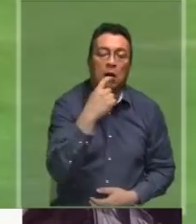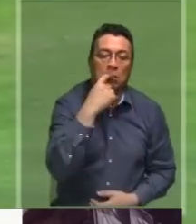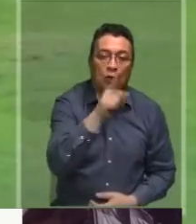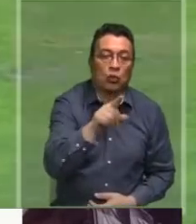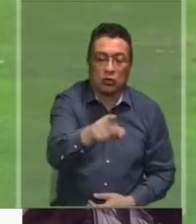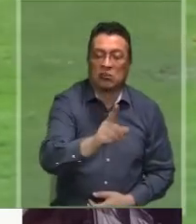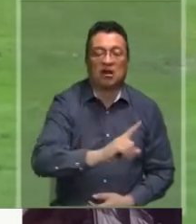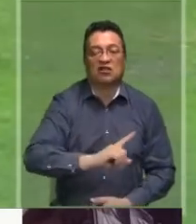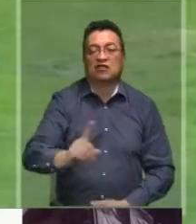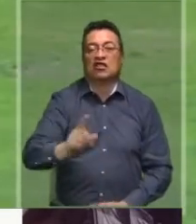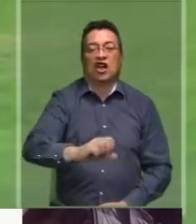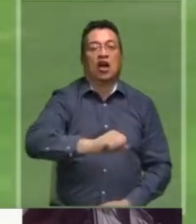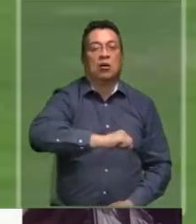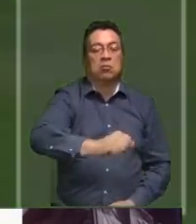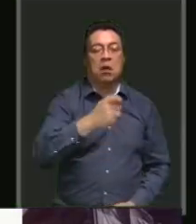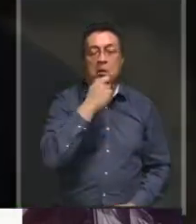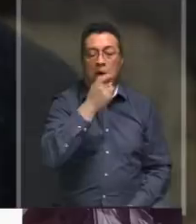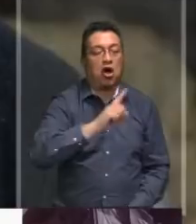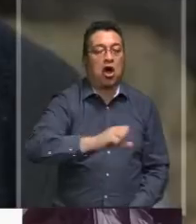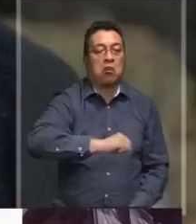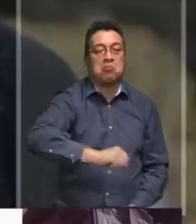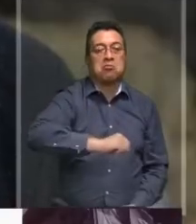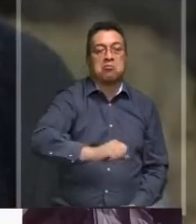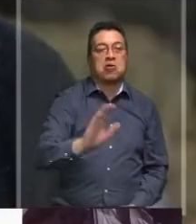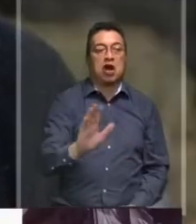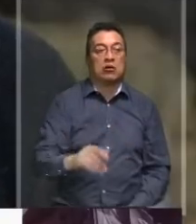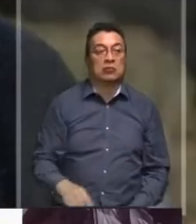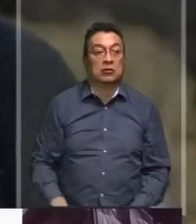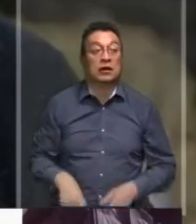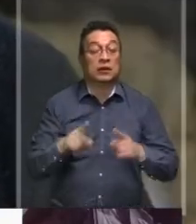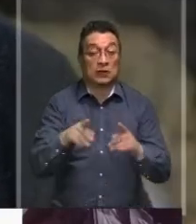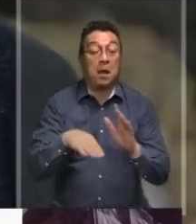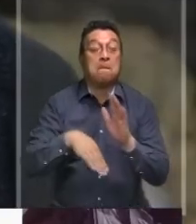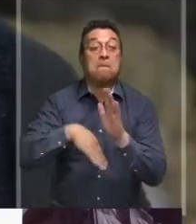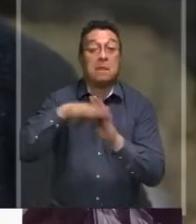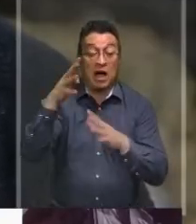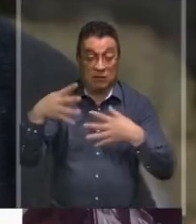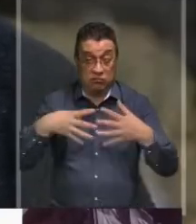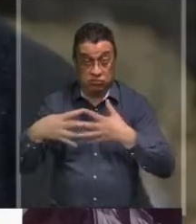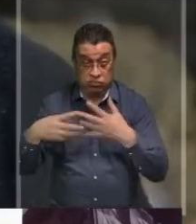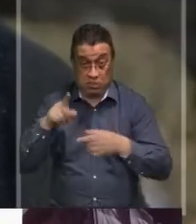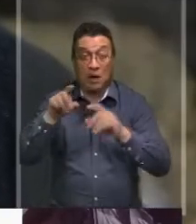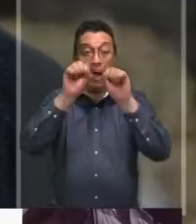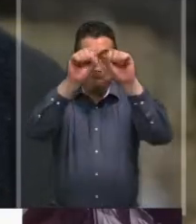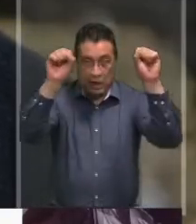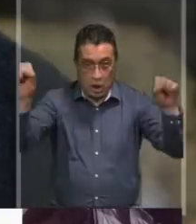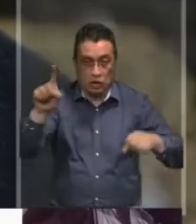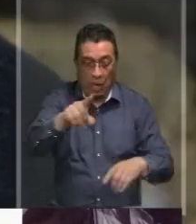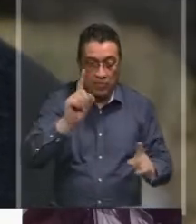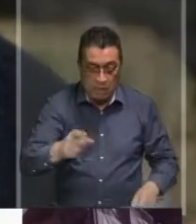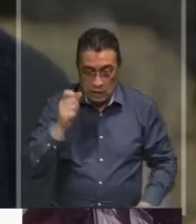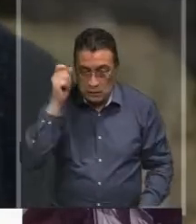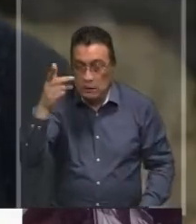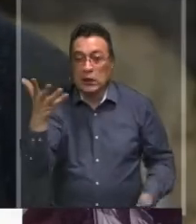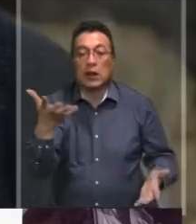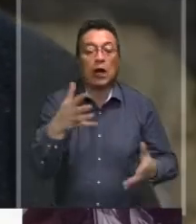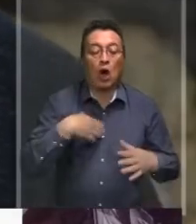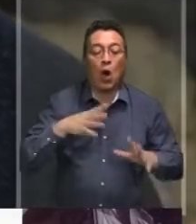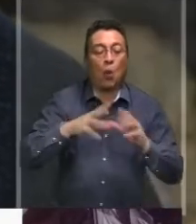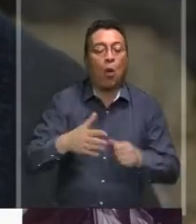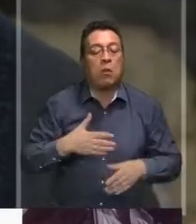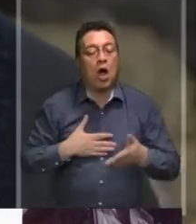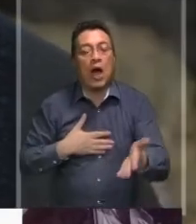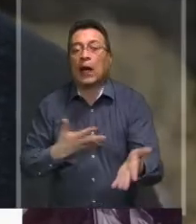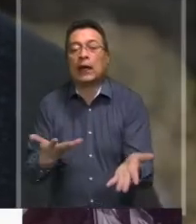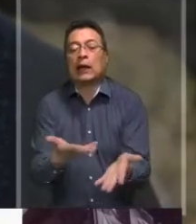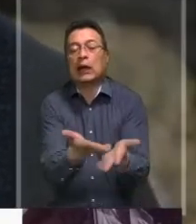mostró disponible para una entrevista. Creo que quien más se merece transparencia es el hincha. El hincha tiene que saber qué es lo que pasa con su club. Tiene